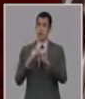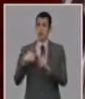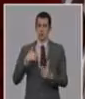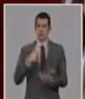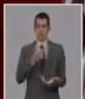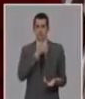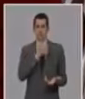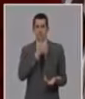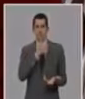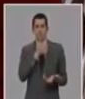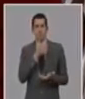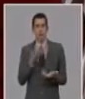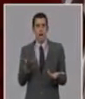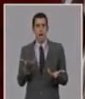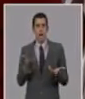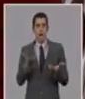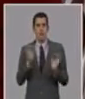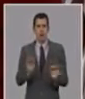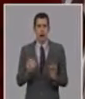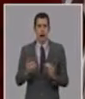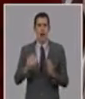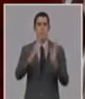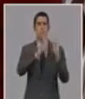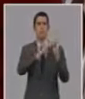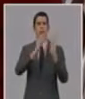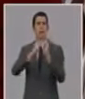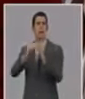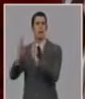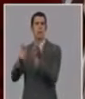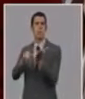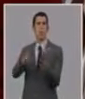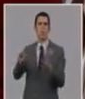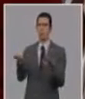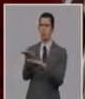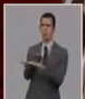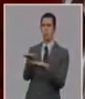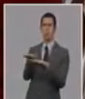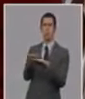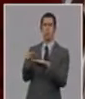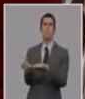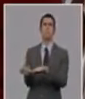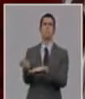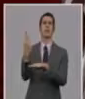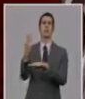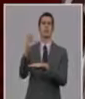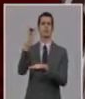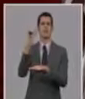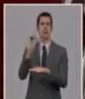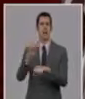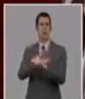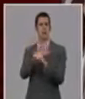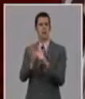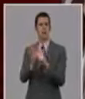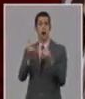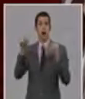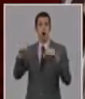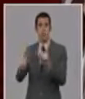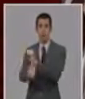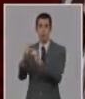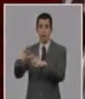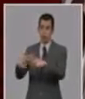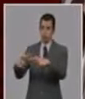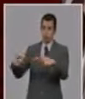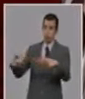estas circunstancias en las que incluso había provincias que hacía meses que no tenían ni un caso de COVID-19, el sistema está preparado